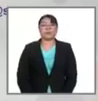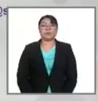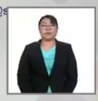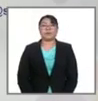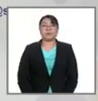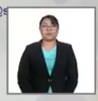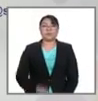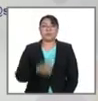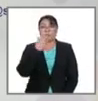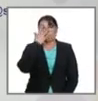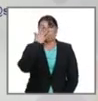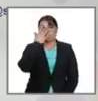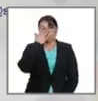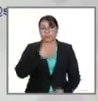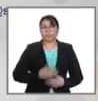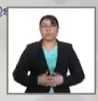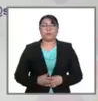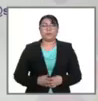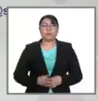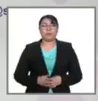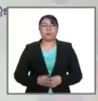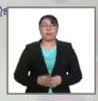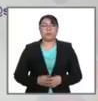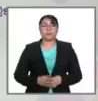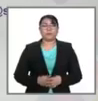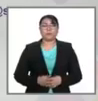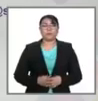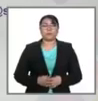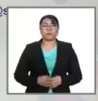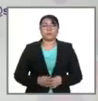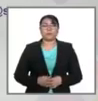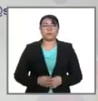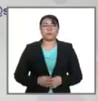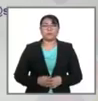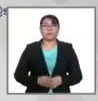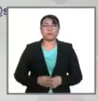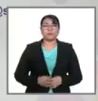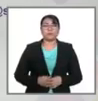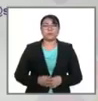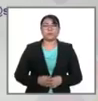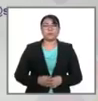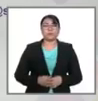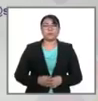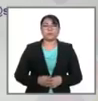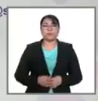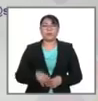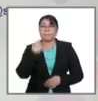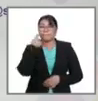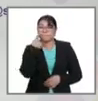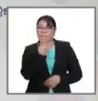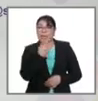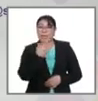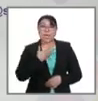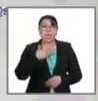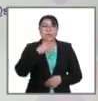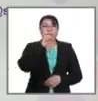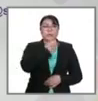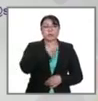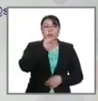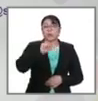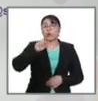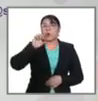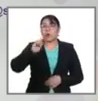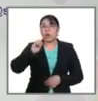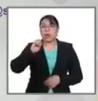dentro de los casos confirmados aquí tenemos la distribución que tenemos por institución de salud servicios de salud de oaxaca